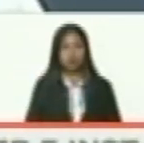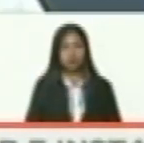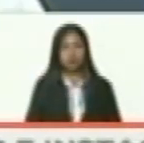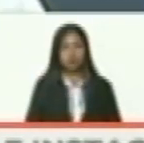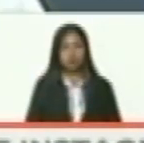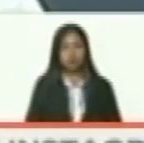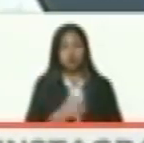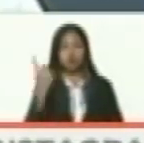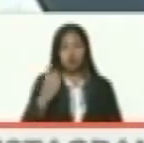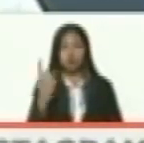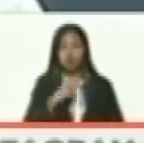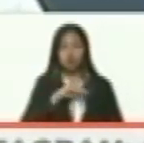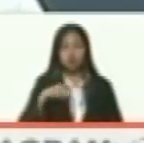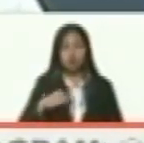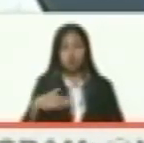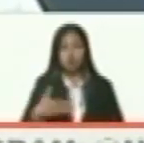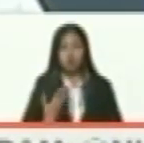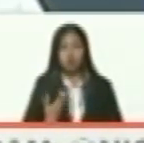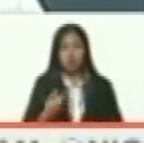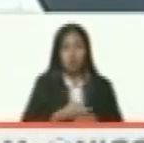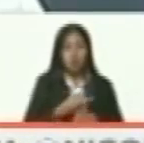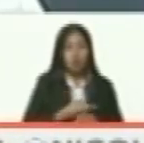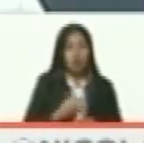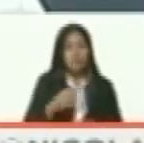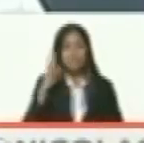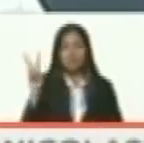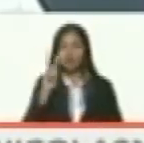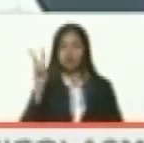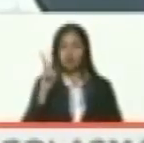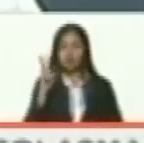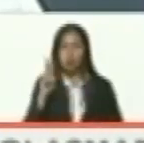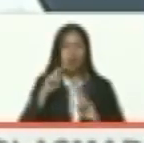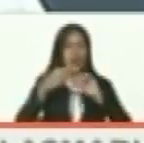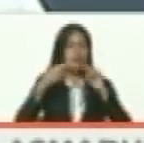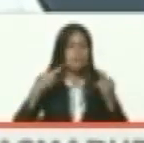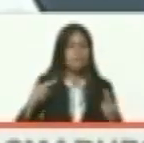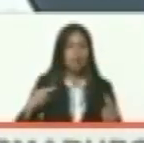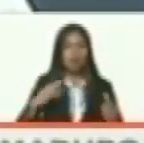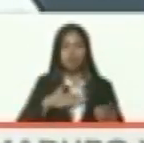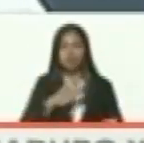Y solo nosotros podemos gobernar Venezuela en paz.